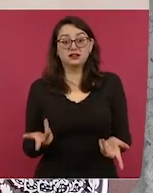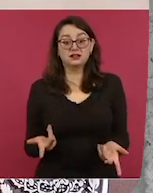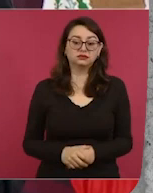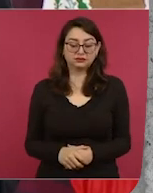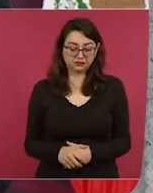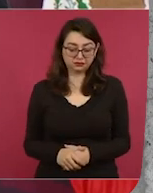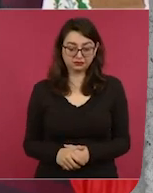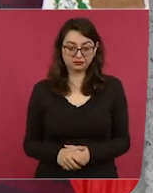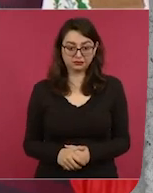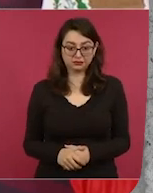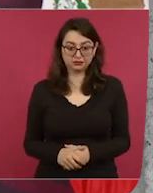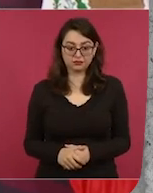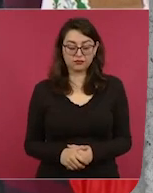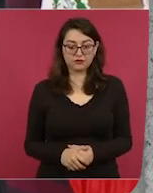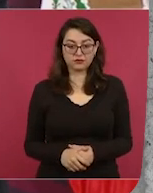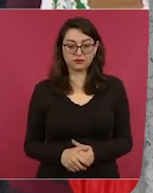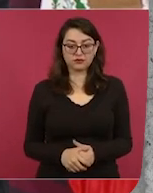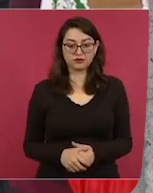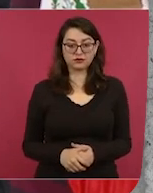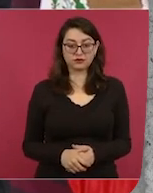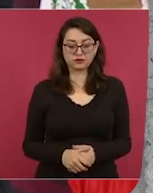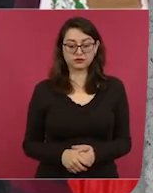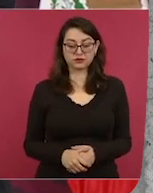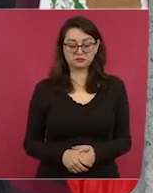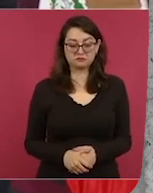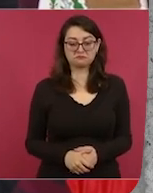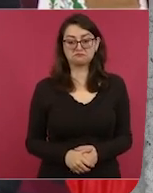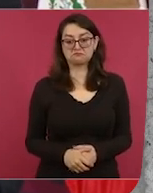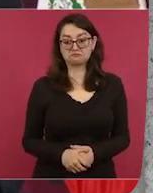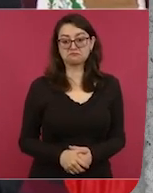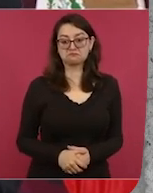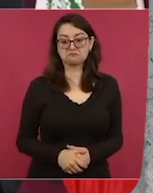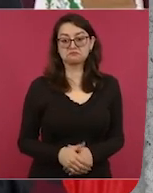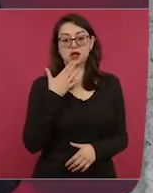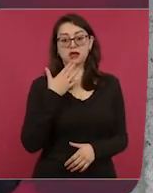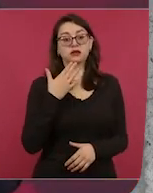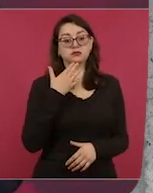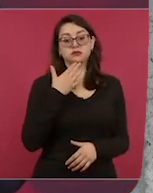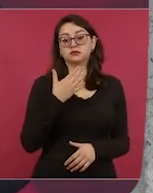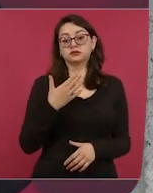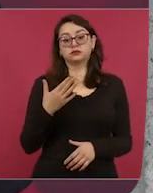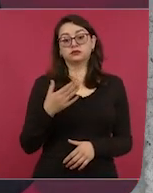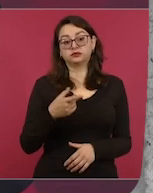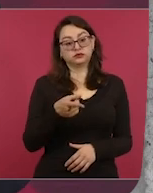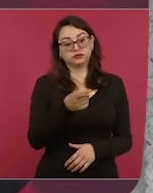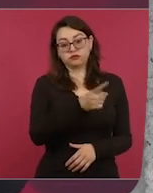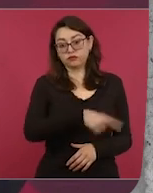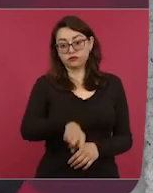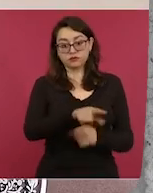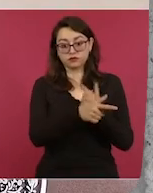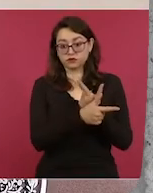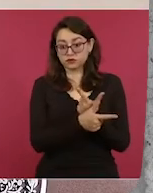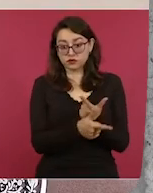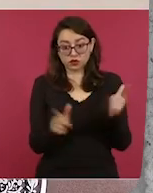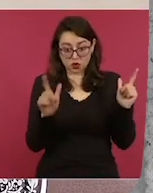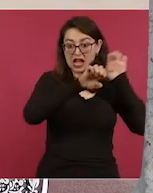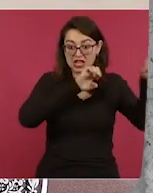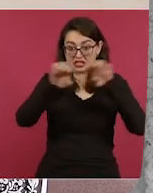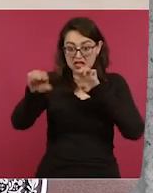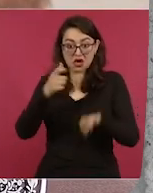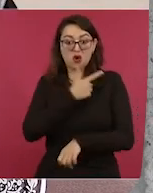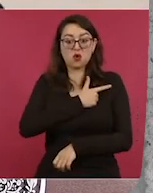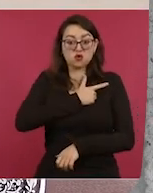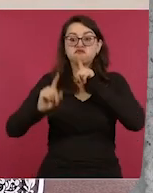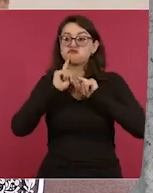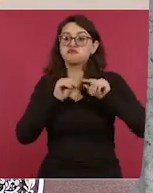pureza y está bien son libres y el que quiera tragarse ese plato de mentiras